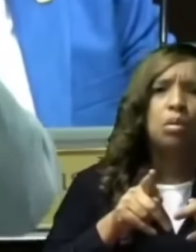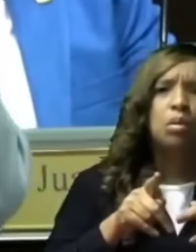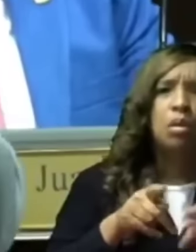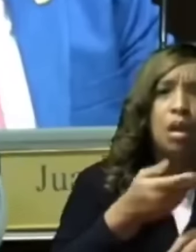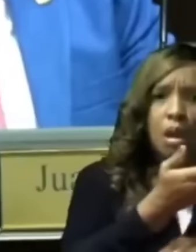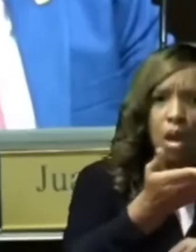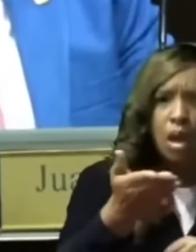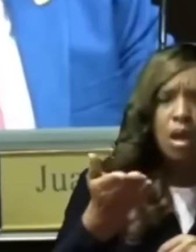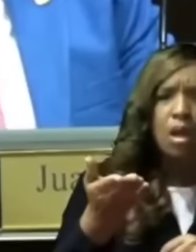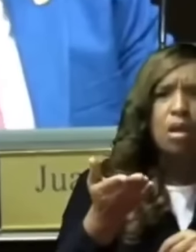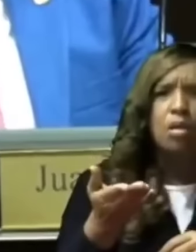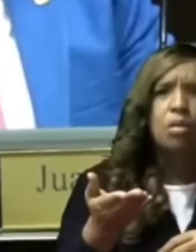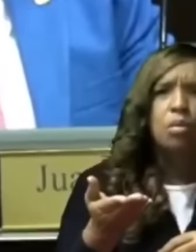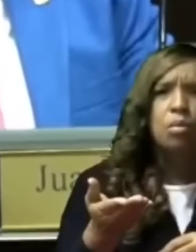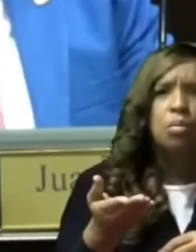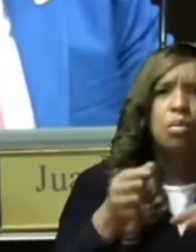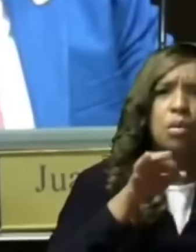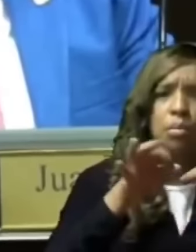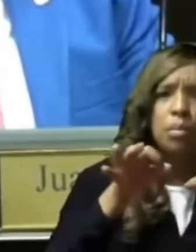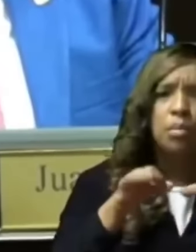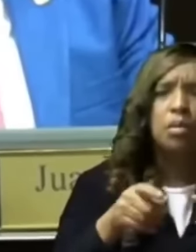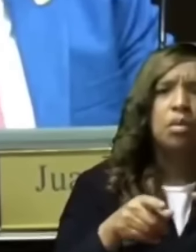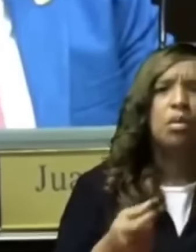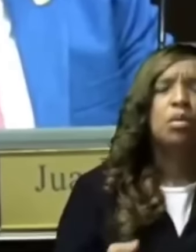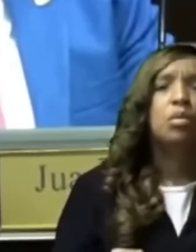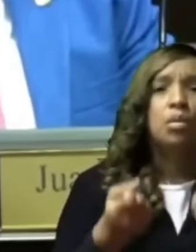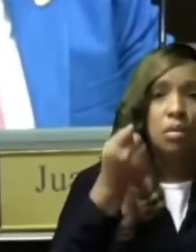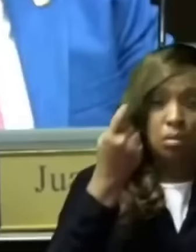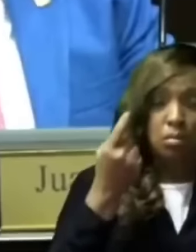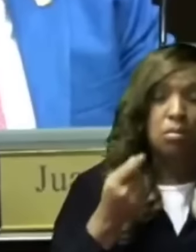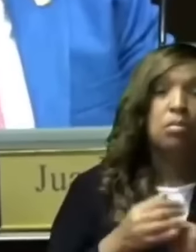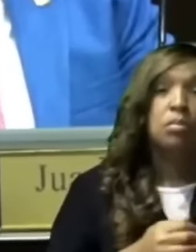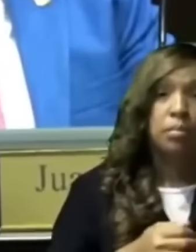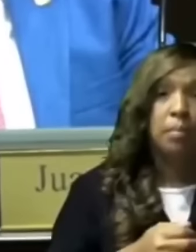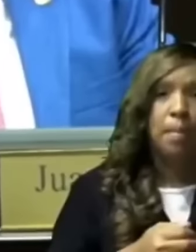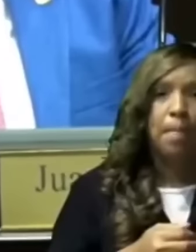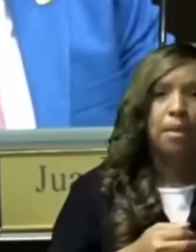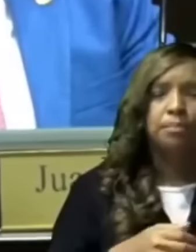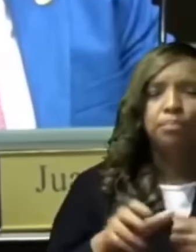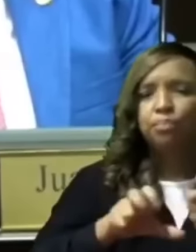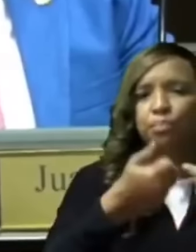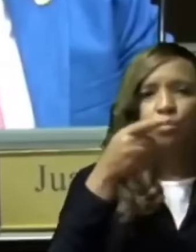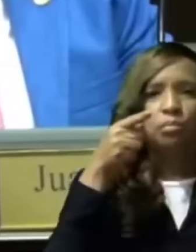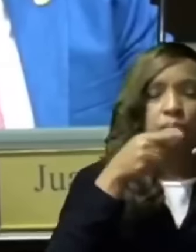Otro punto que contiene la reforma es la independencia del Ministerio Público.